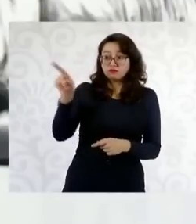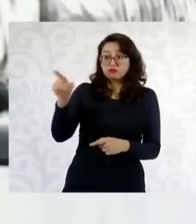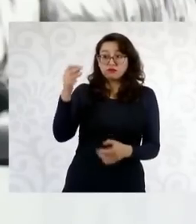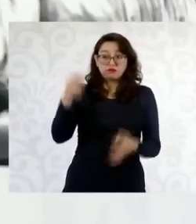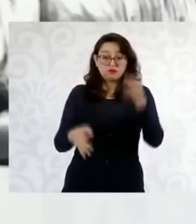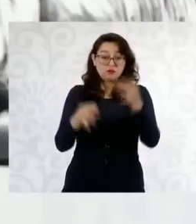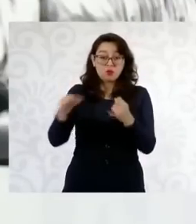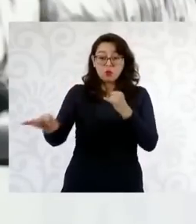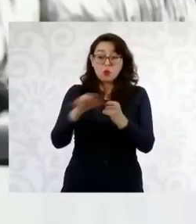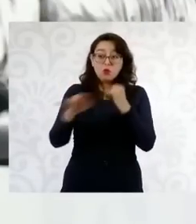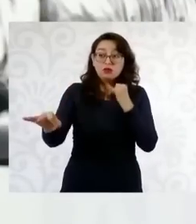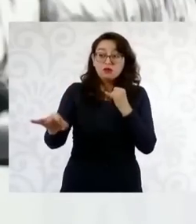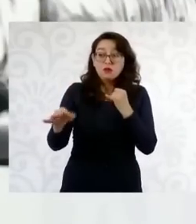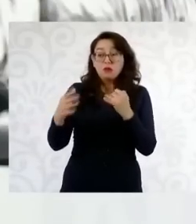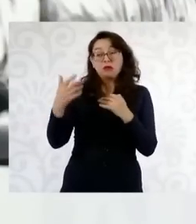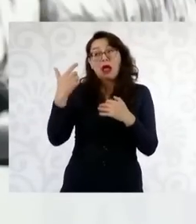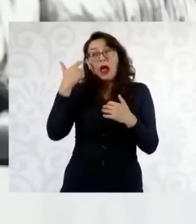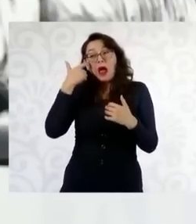Vamos a esperar,